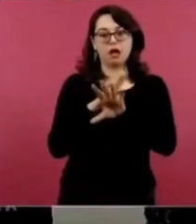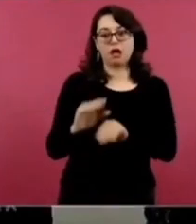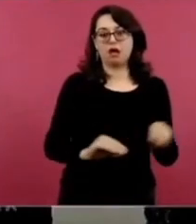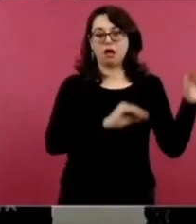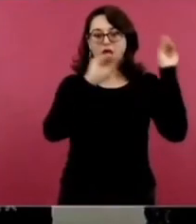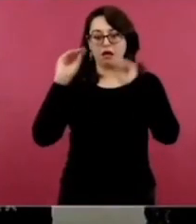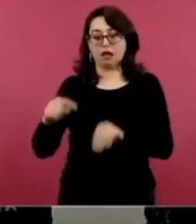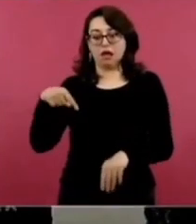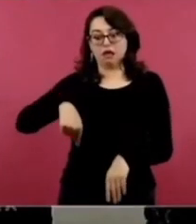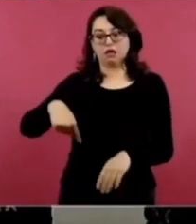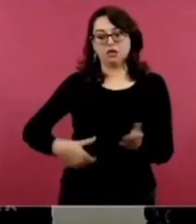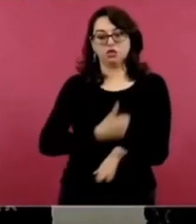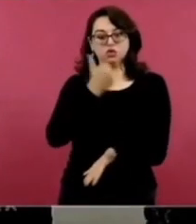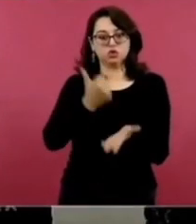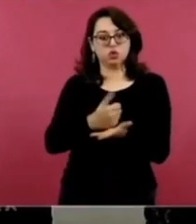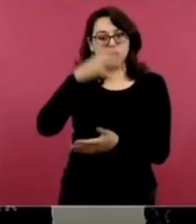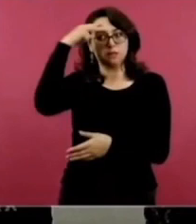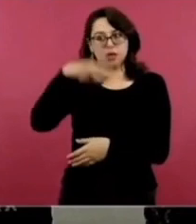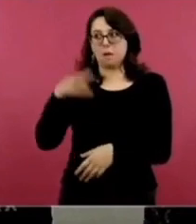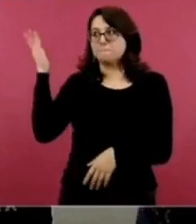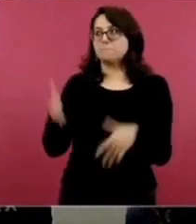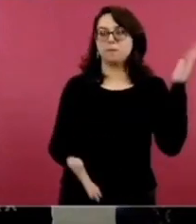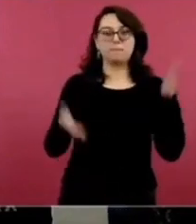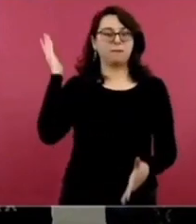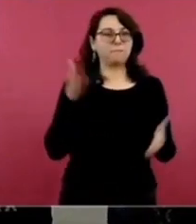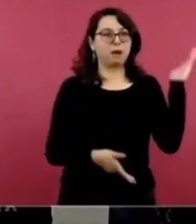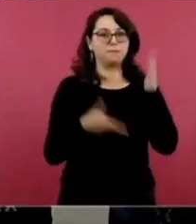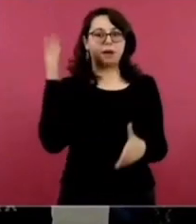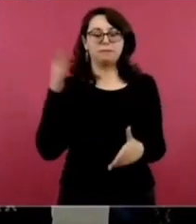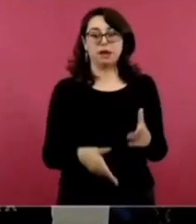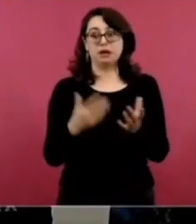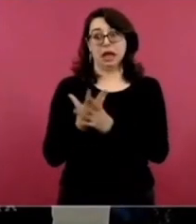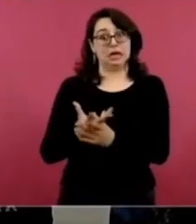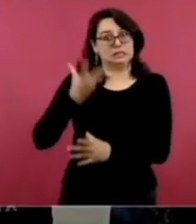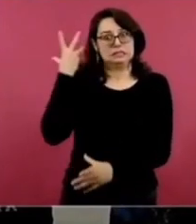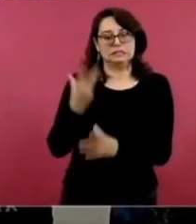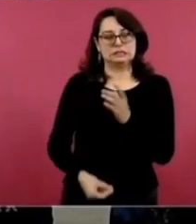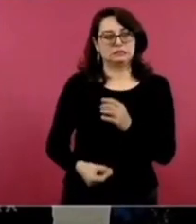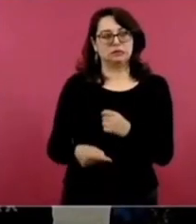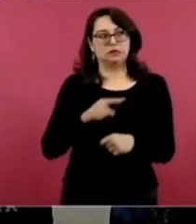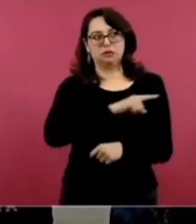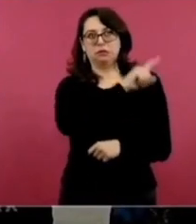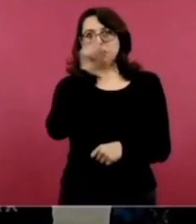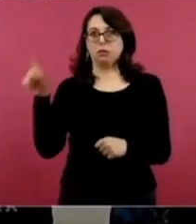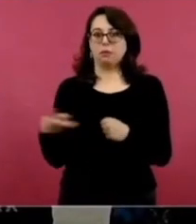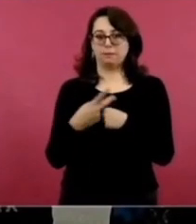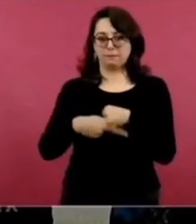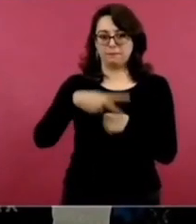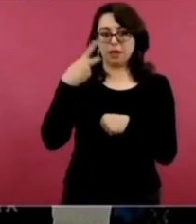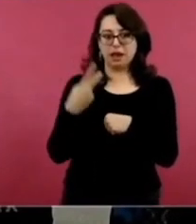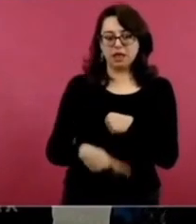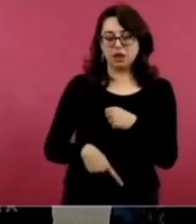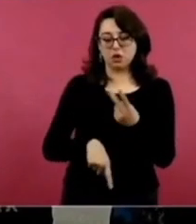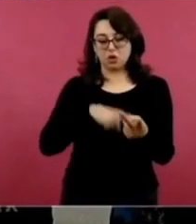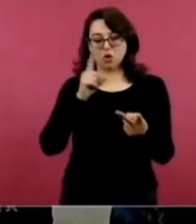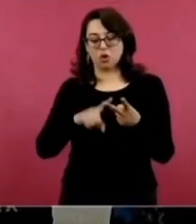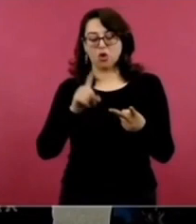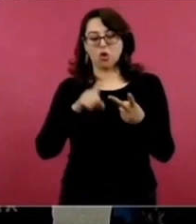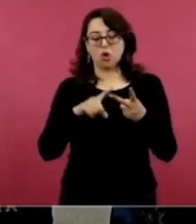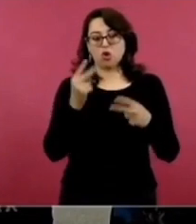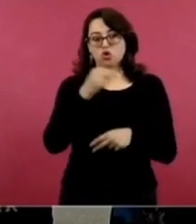Sí, esta es la Ciudad de México. Este es con violencia, ¿no? 3-9 y el otro